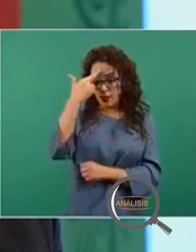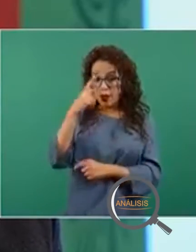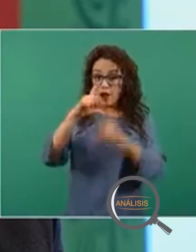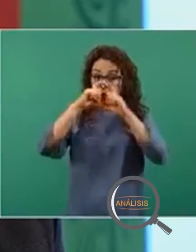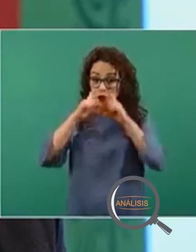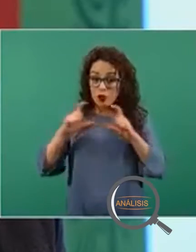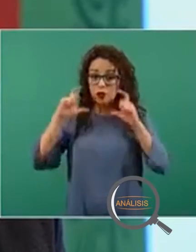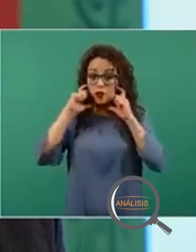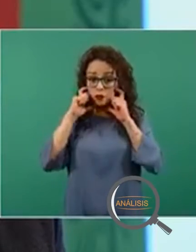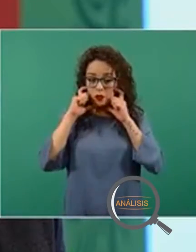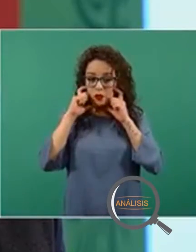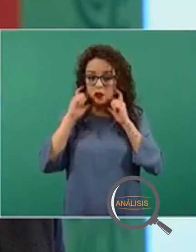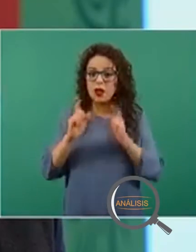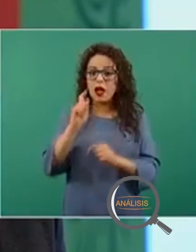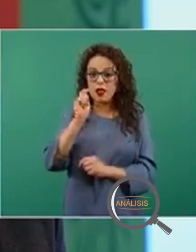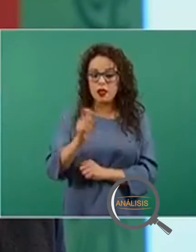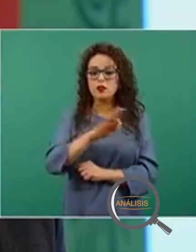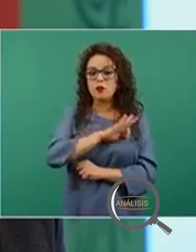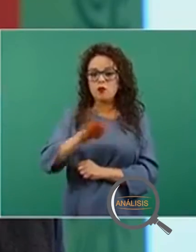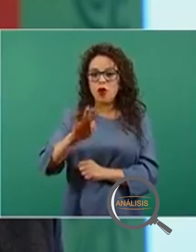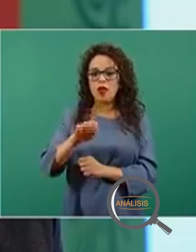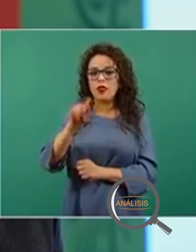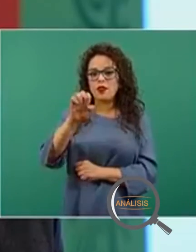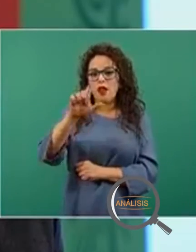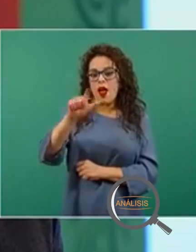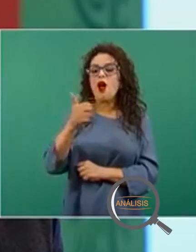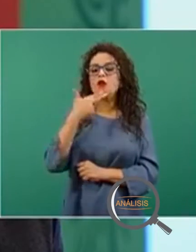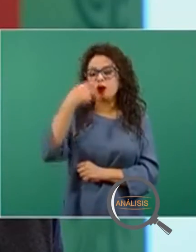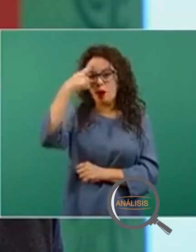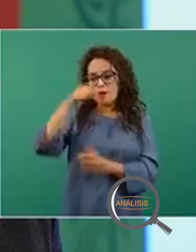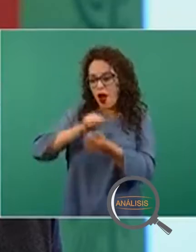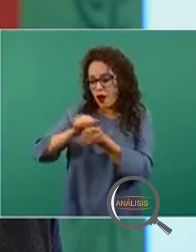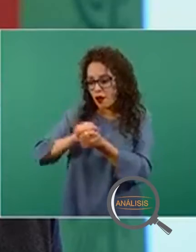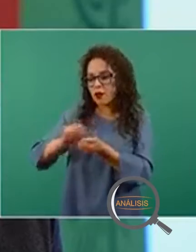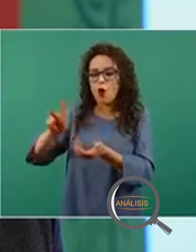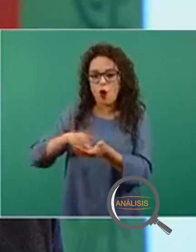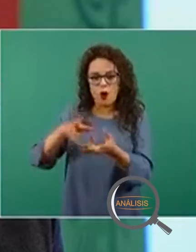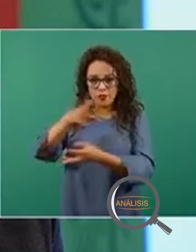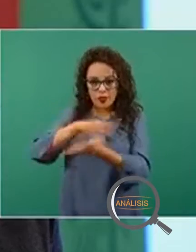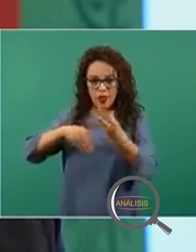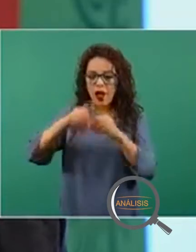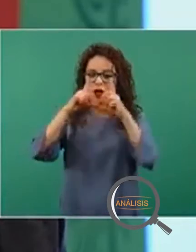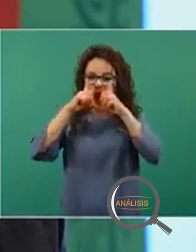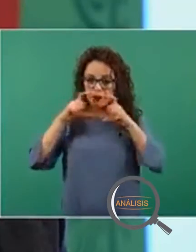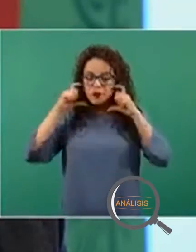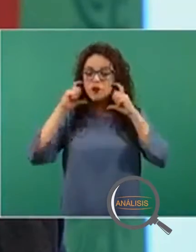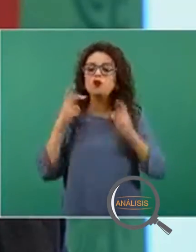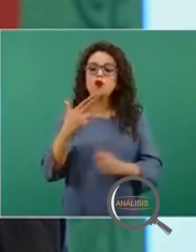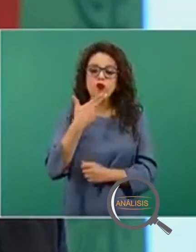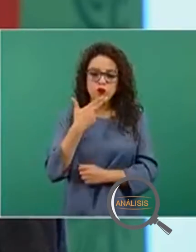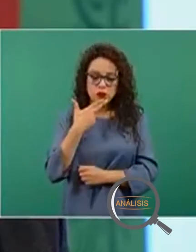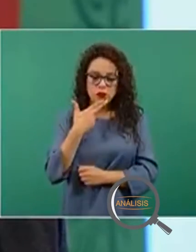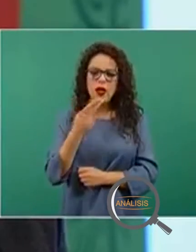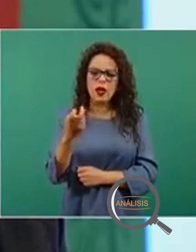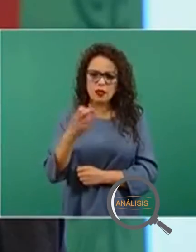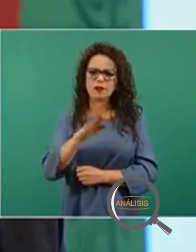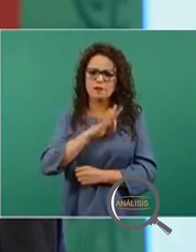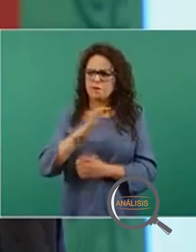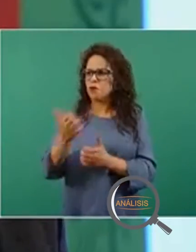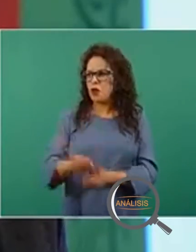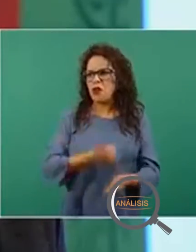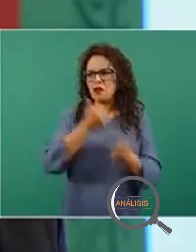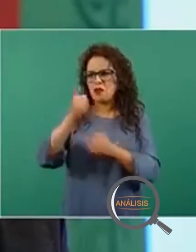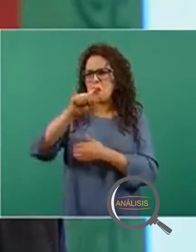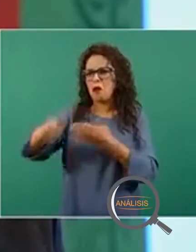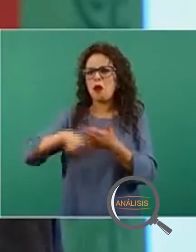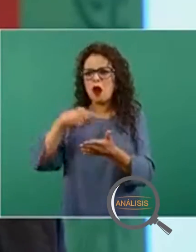cubrebocas reusables, los cubrebocas de tela. Entonces, obviamente, estos son cubrebocas que uno puede llevar a un espacio abierto, como puede ser